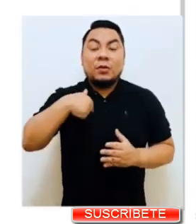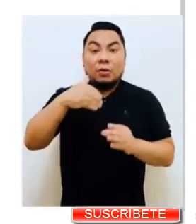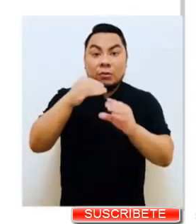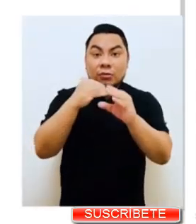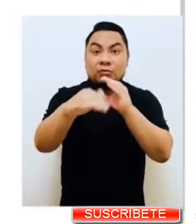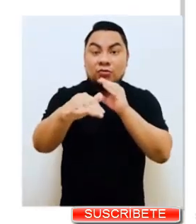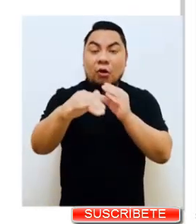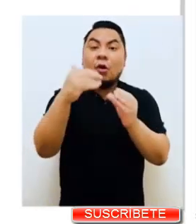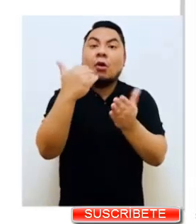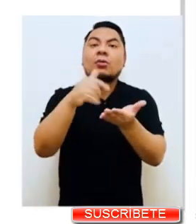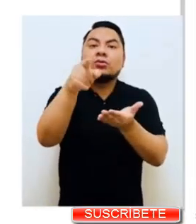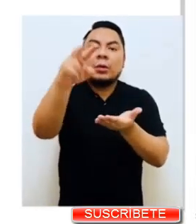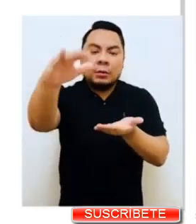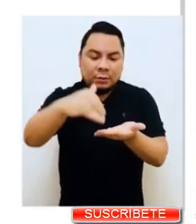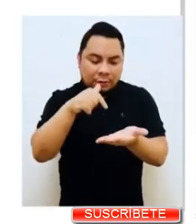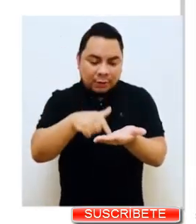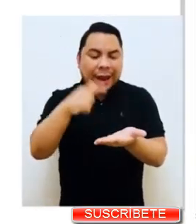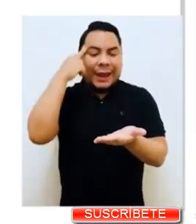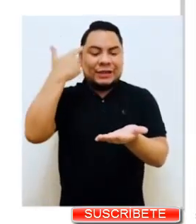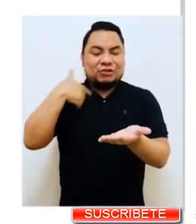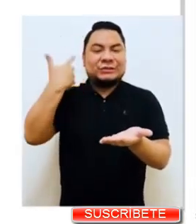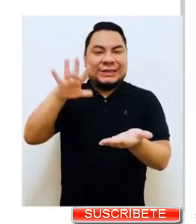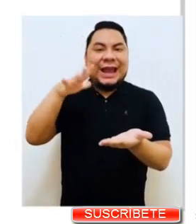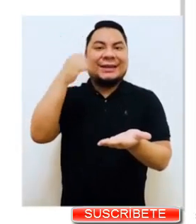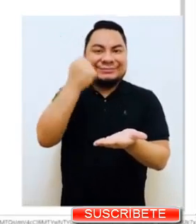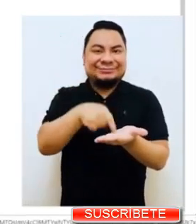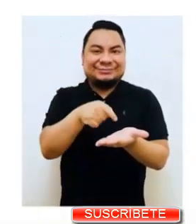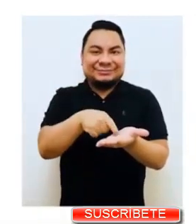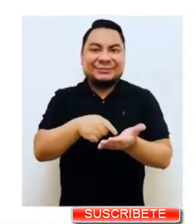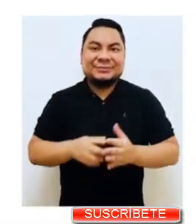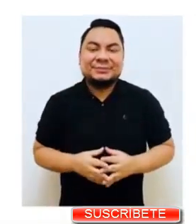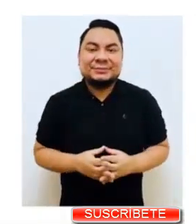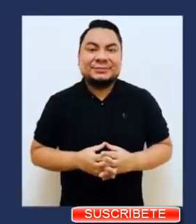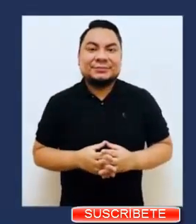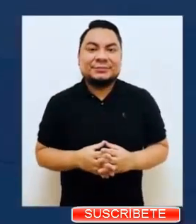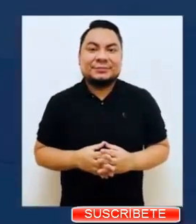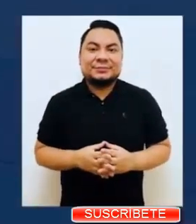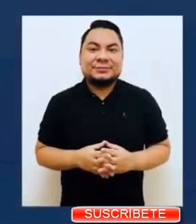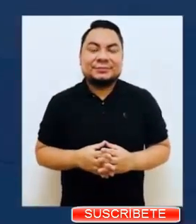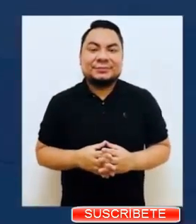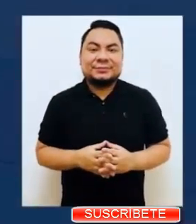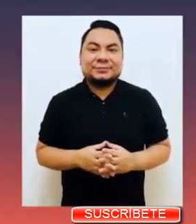Te enviaremos un correo electrónico para confirmar tu registro.